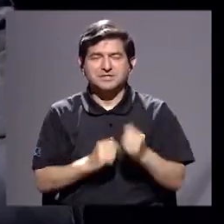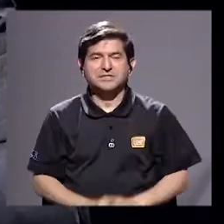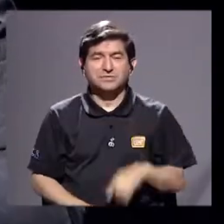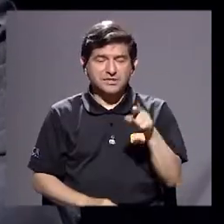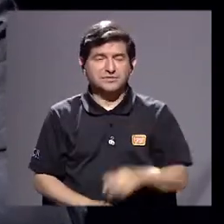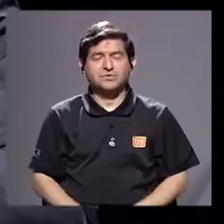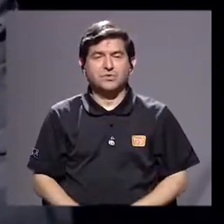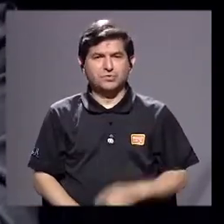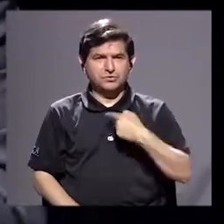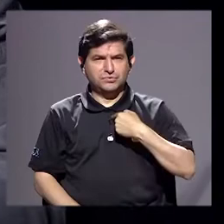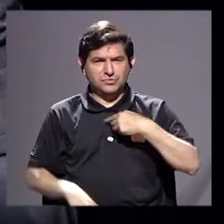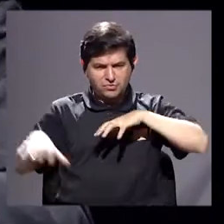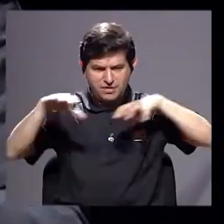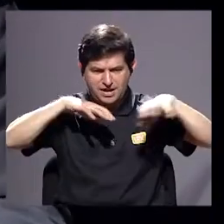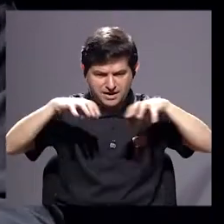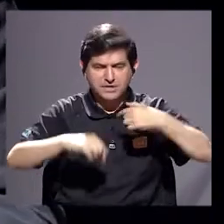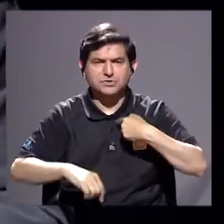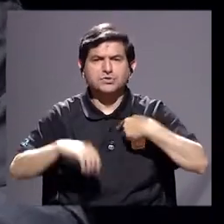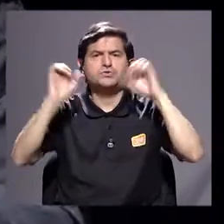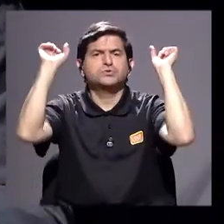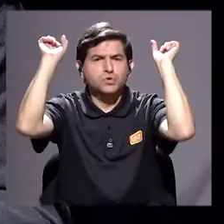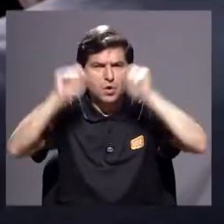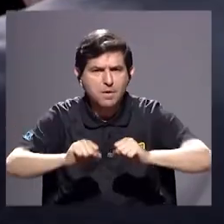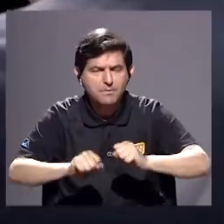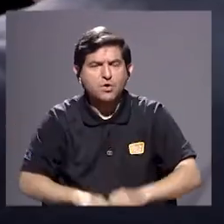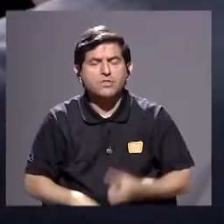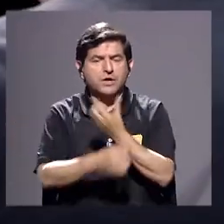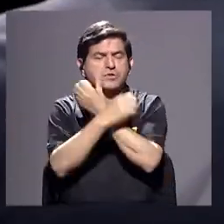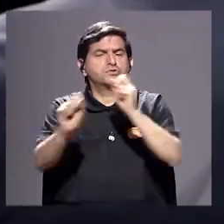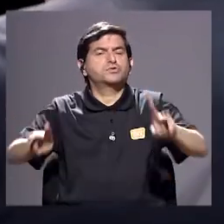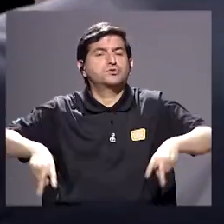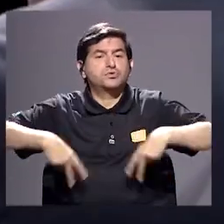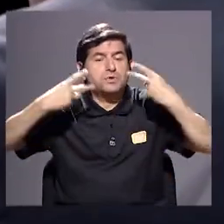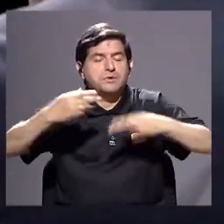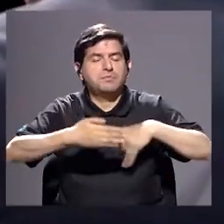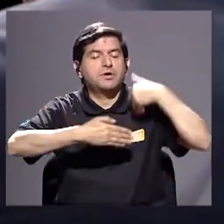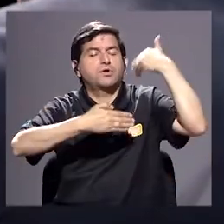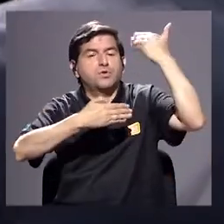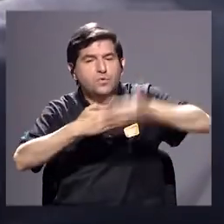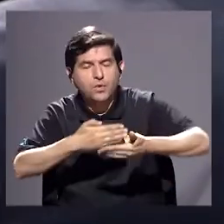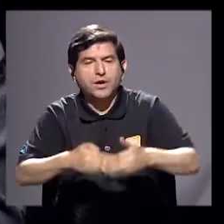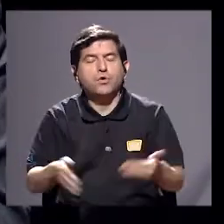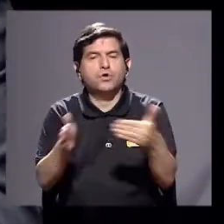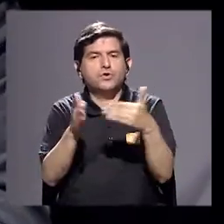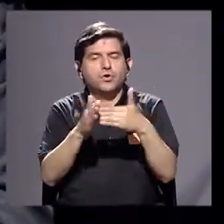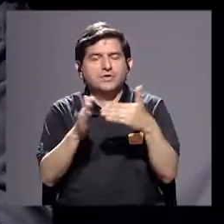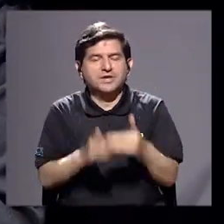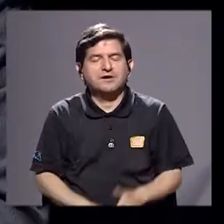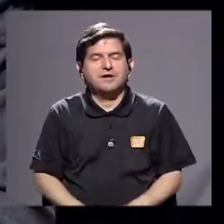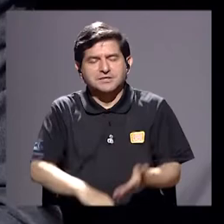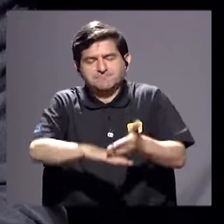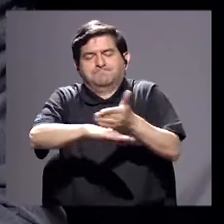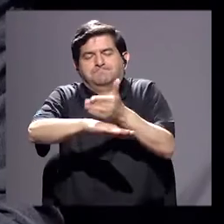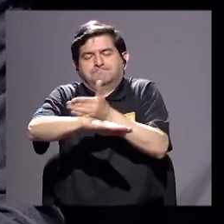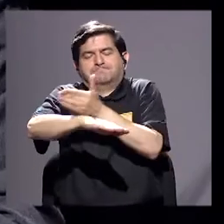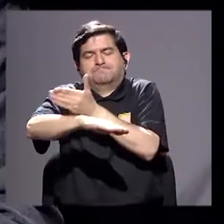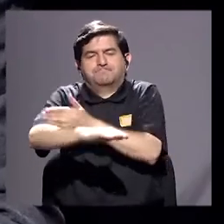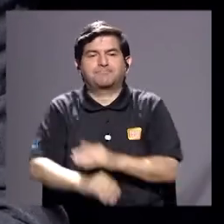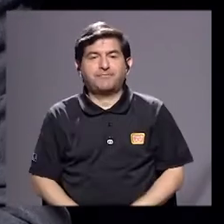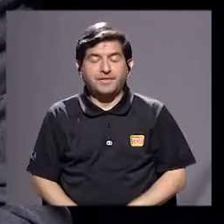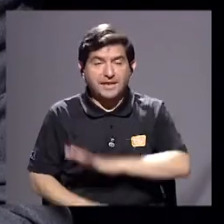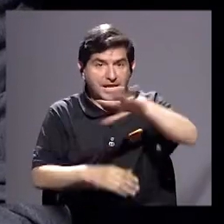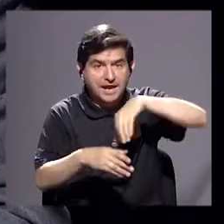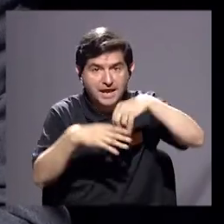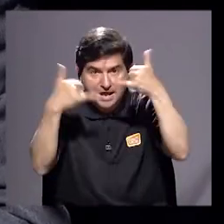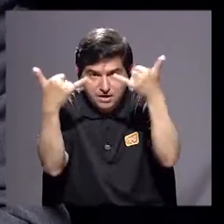adverso yo tengo que tener una capacidad para sobrevivir vargas ese evento sobre vivirlo y reponer me del evento entonces en este contexto